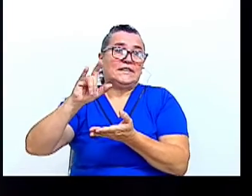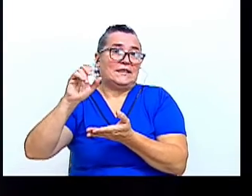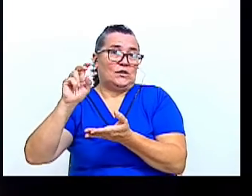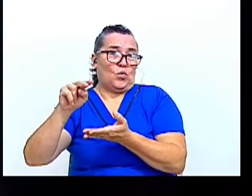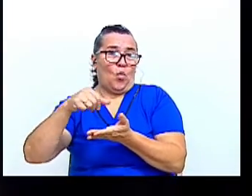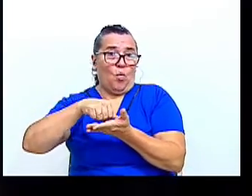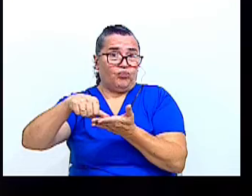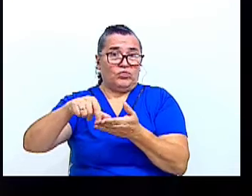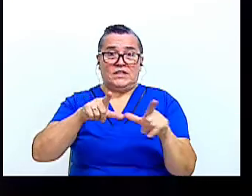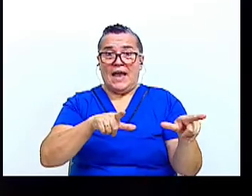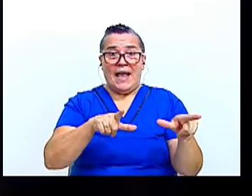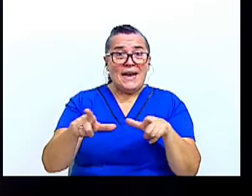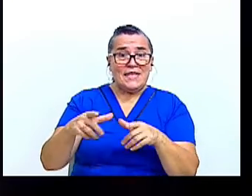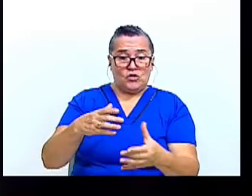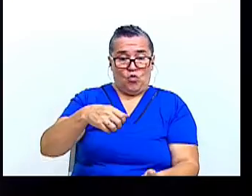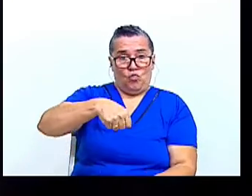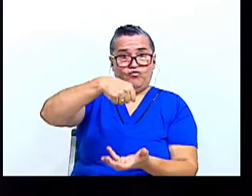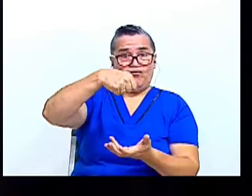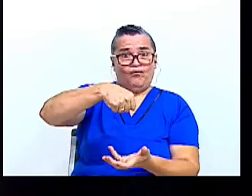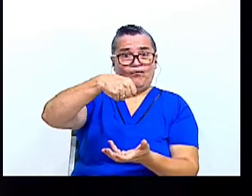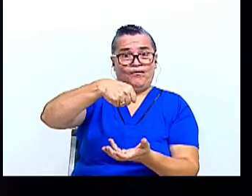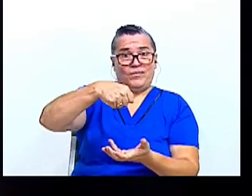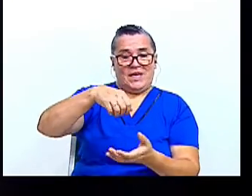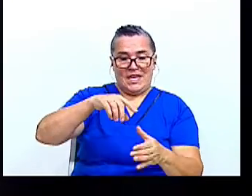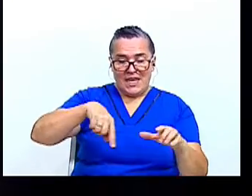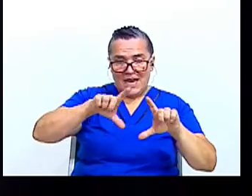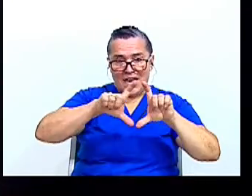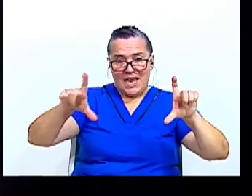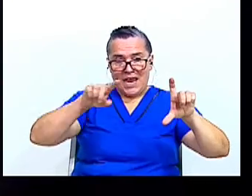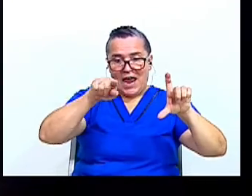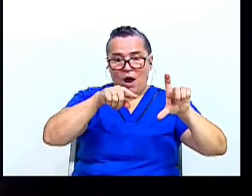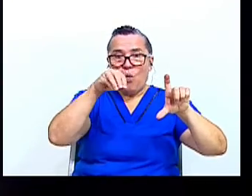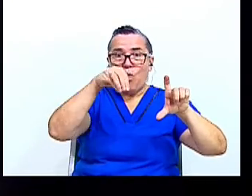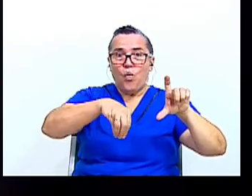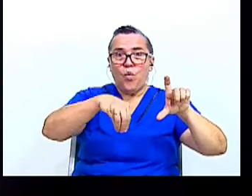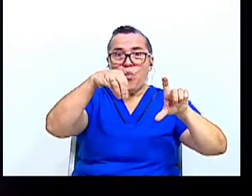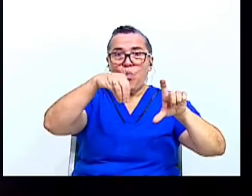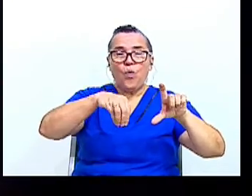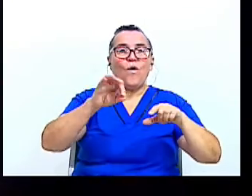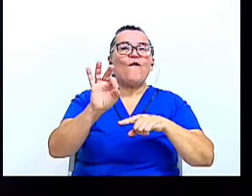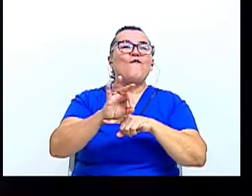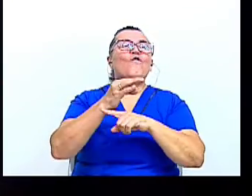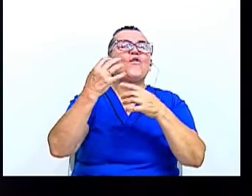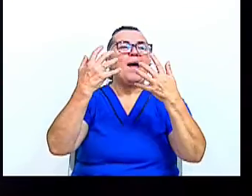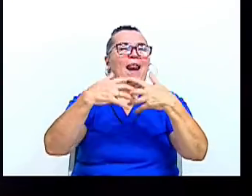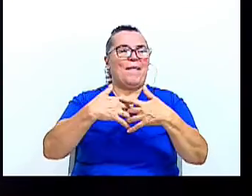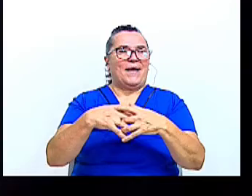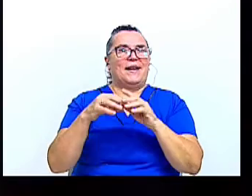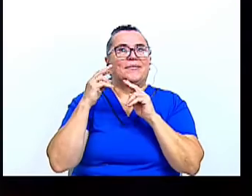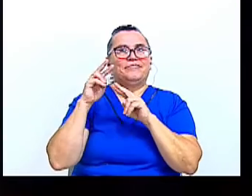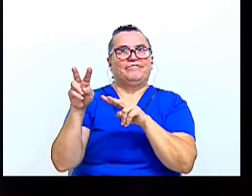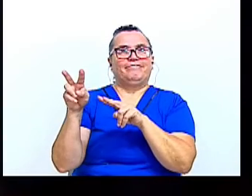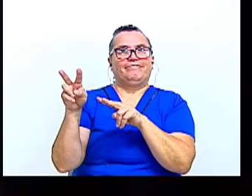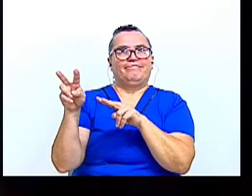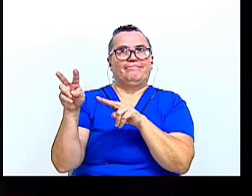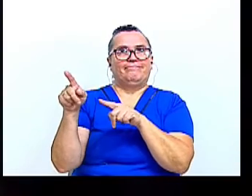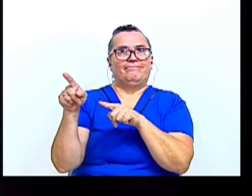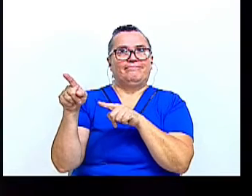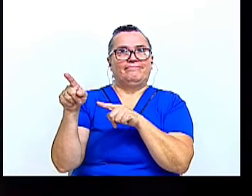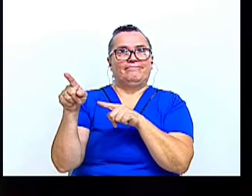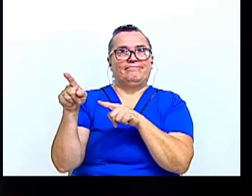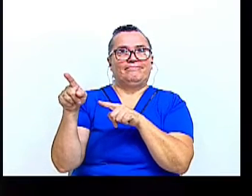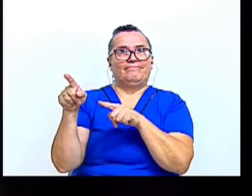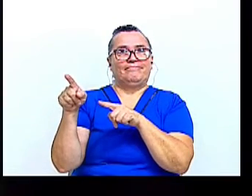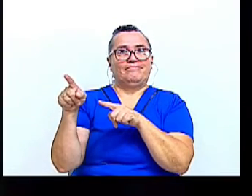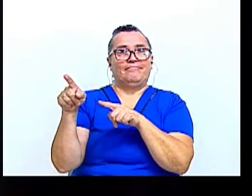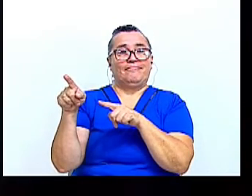listo el balde y el agujero en el medio, ahora vamos a darle forma a la máquina. Con los dos boquetes que